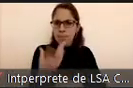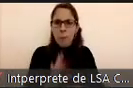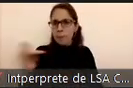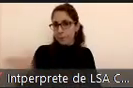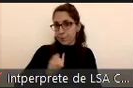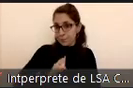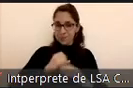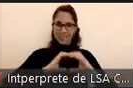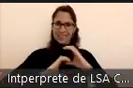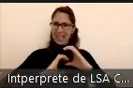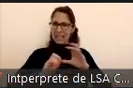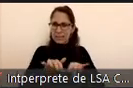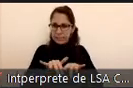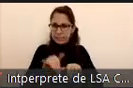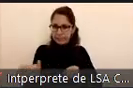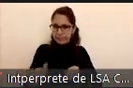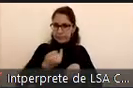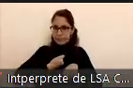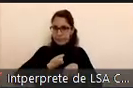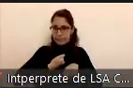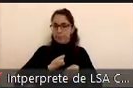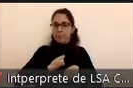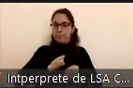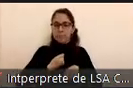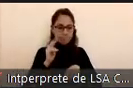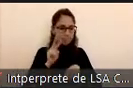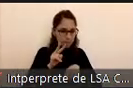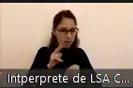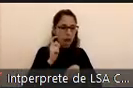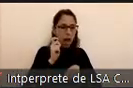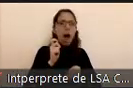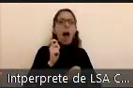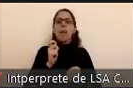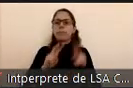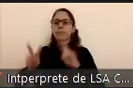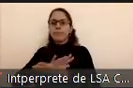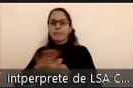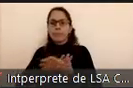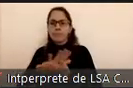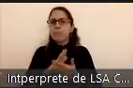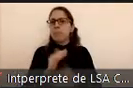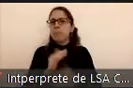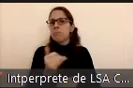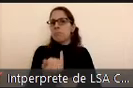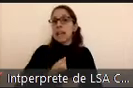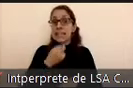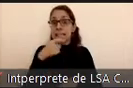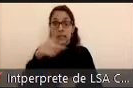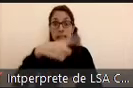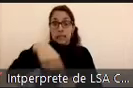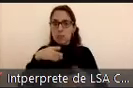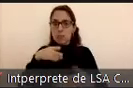el chat, así se lo solucionamos. ¿Sí? Me ponen el nombre completo y apellido.